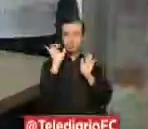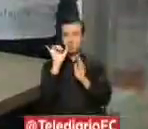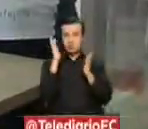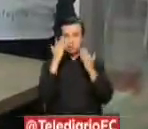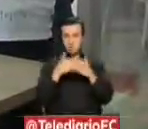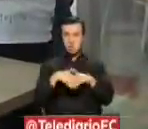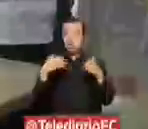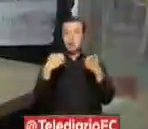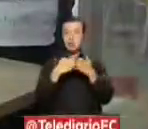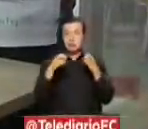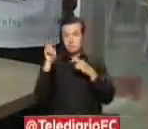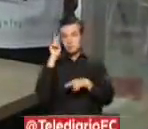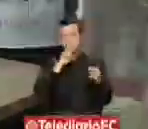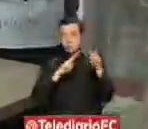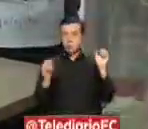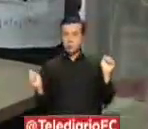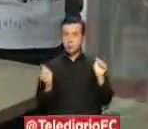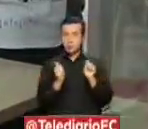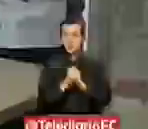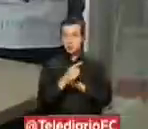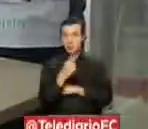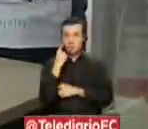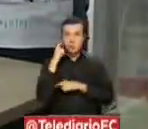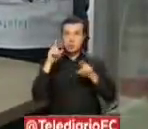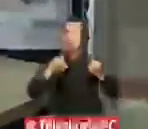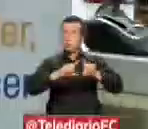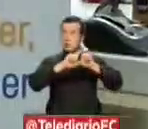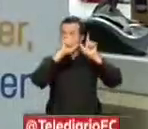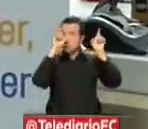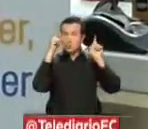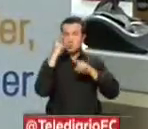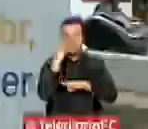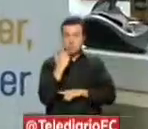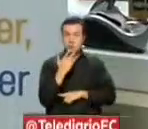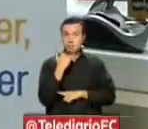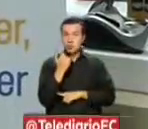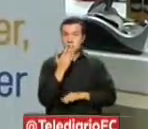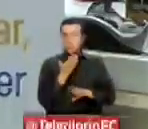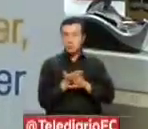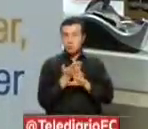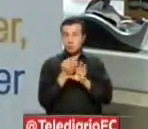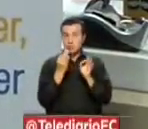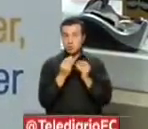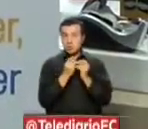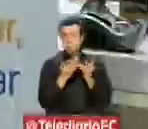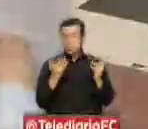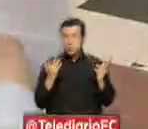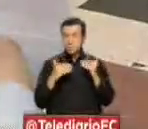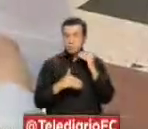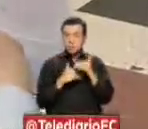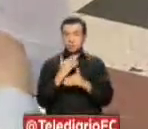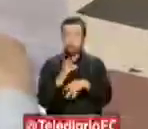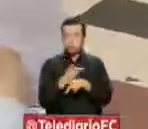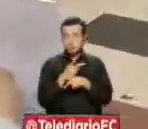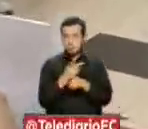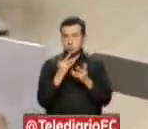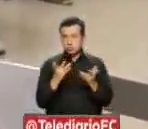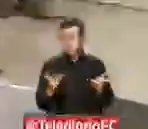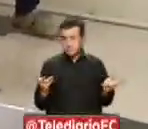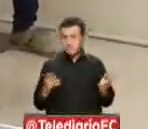equipo evaluador junto a ejecutivos de la empresa Tarpuc determinarán la mejor propuesta para aplicarla en sus procesos de producción.